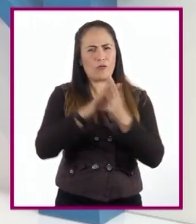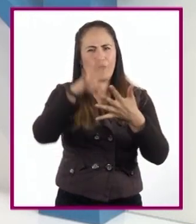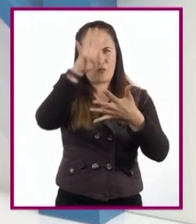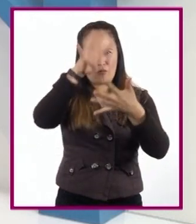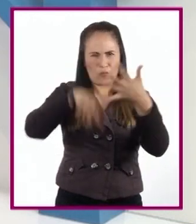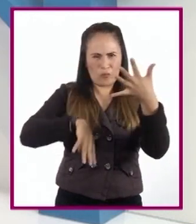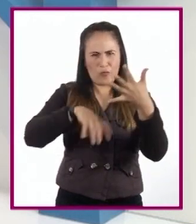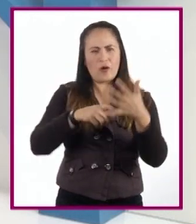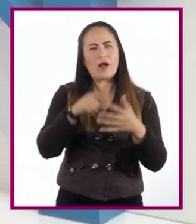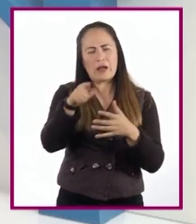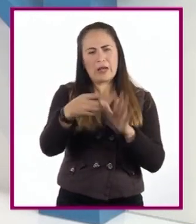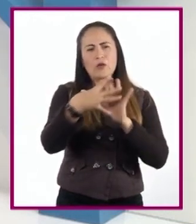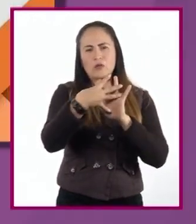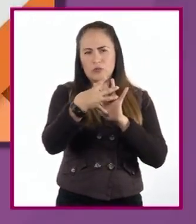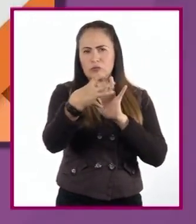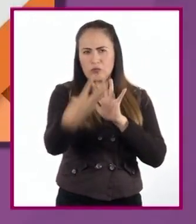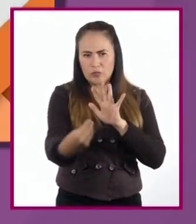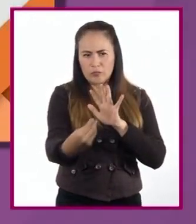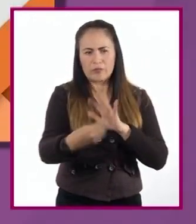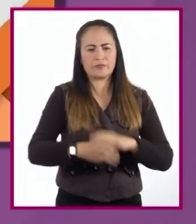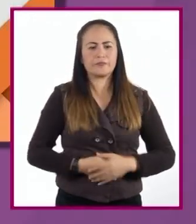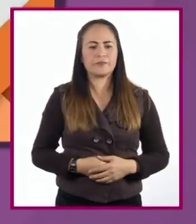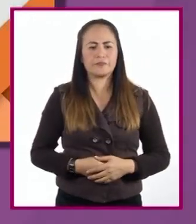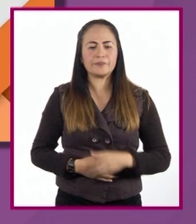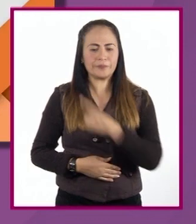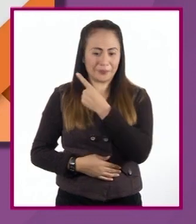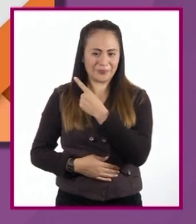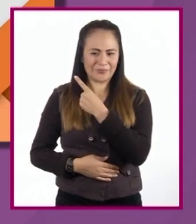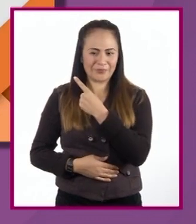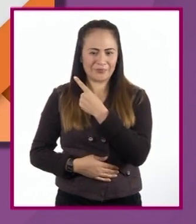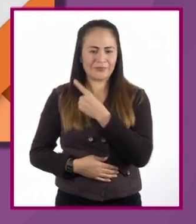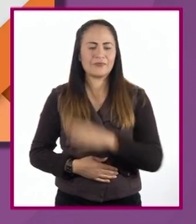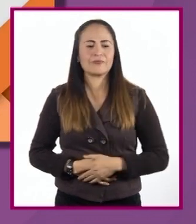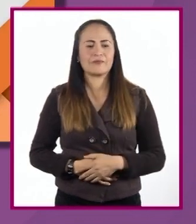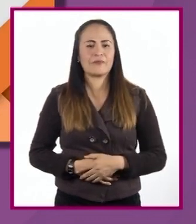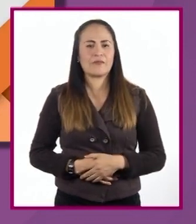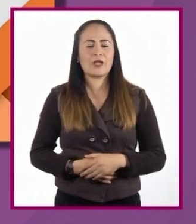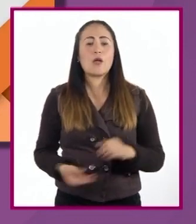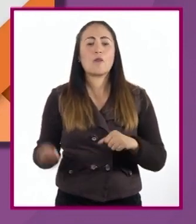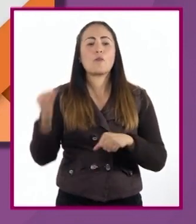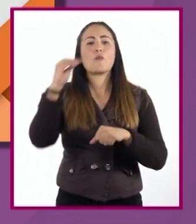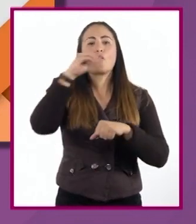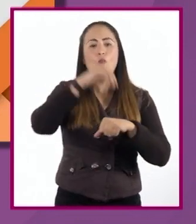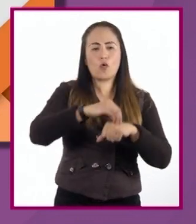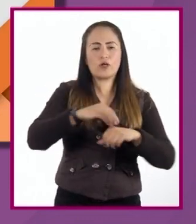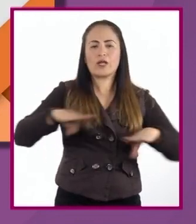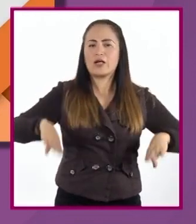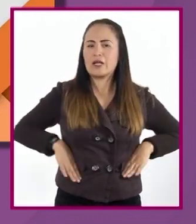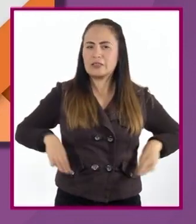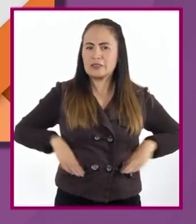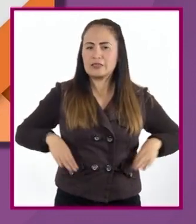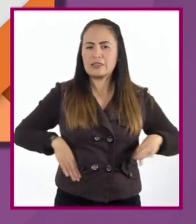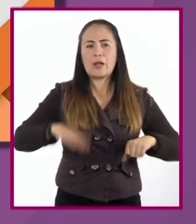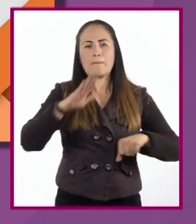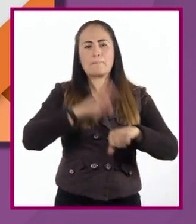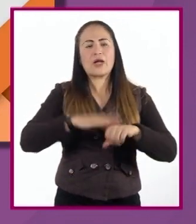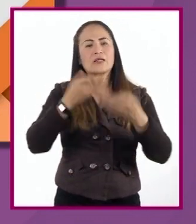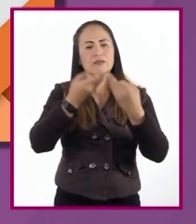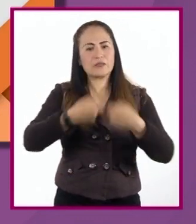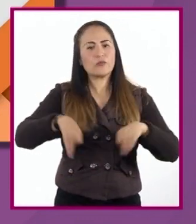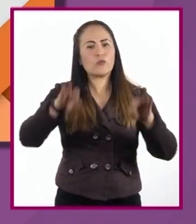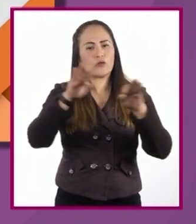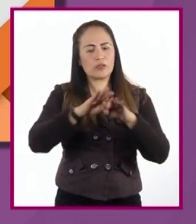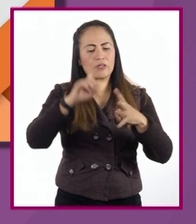que aparece en pantalla. Coloquen en él las principales características referentes a cada uno de los